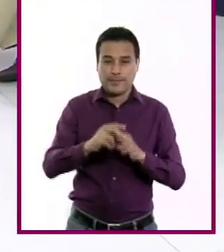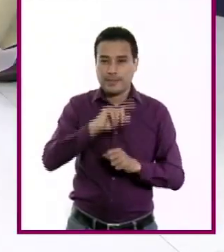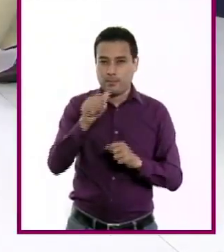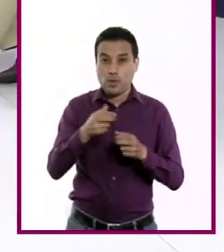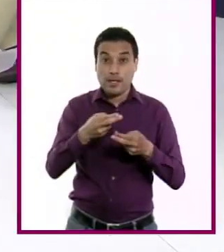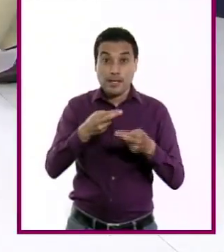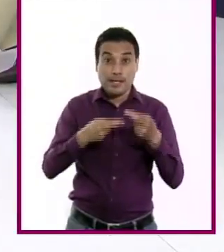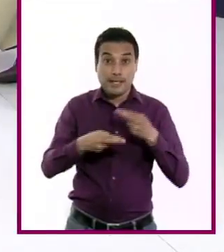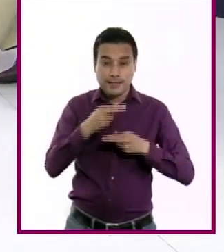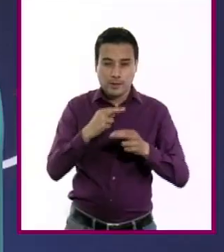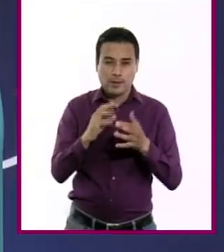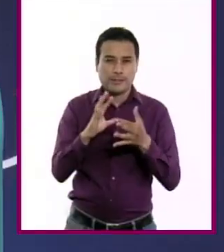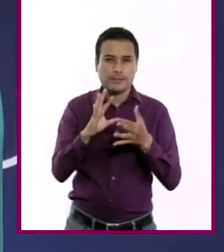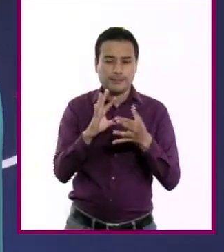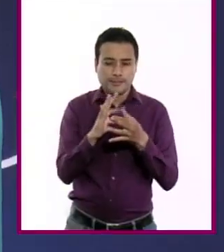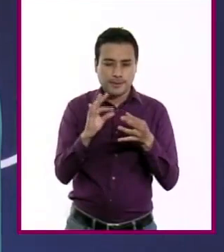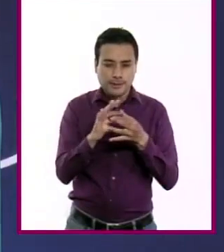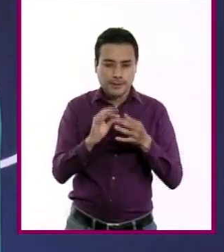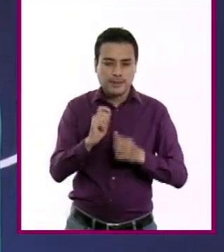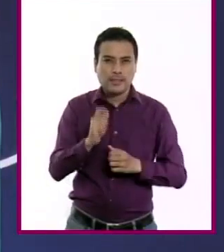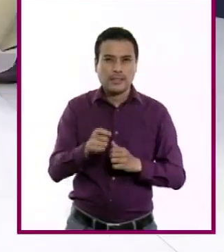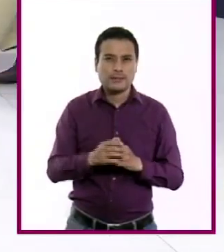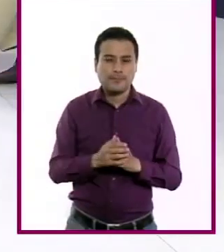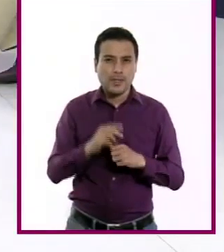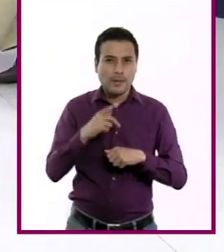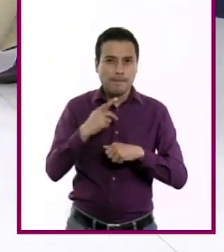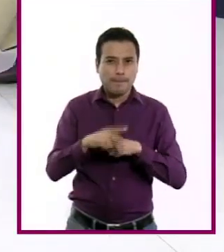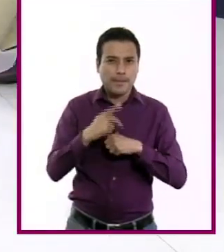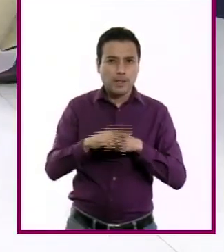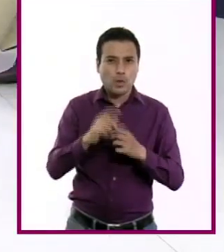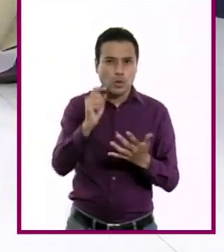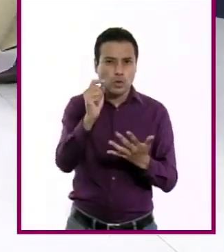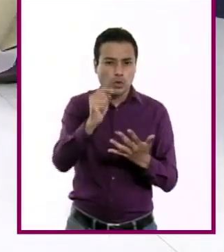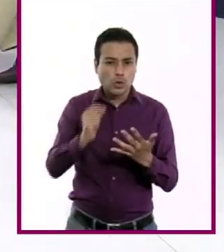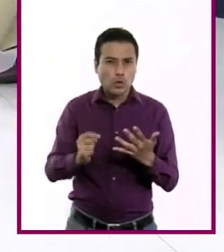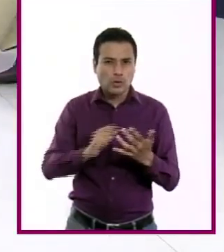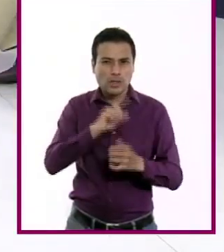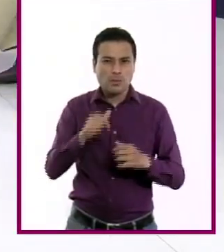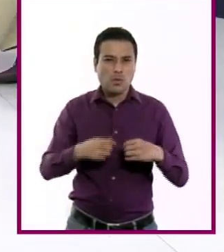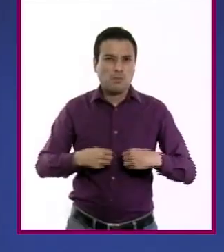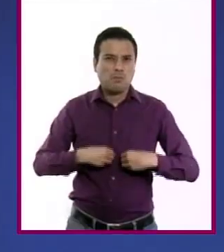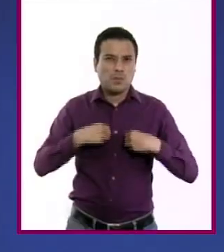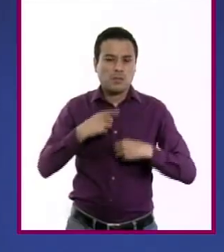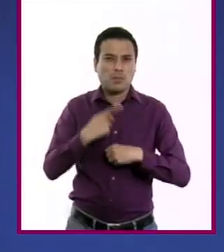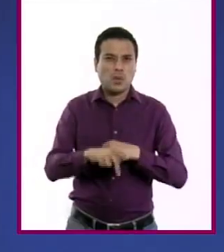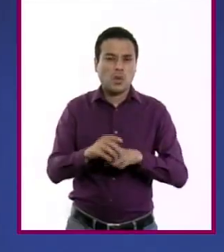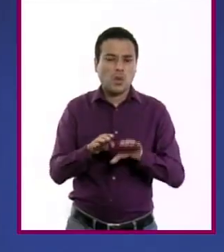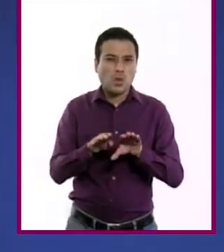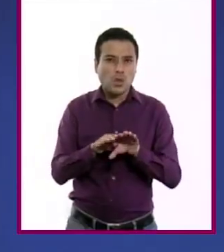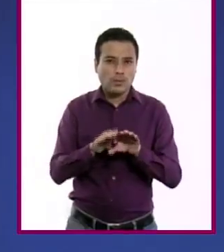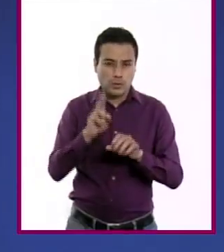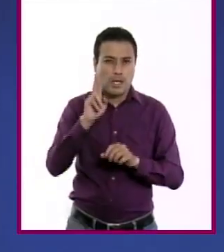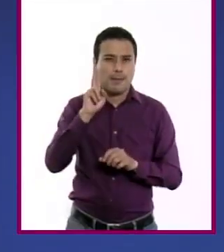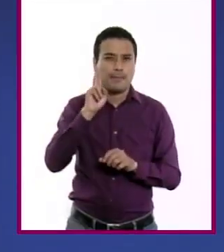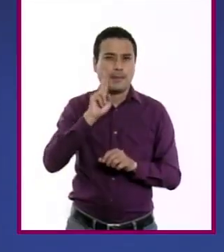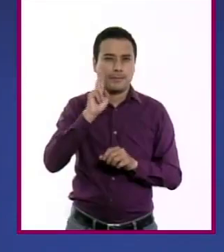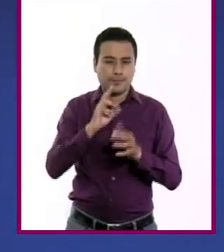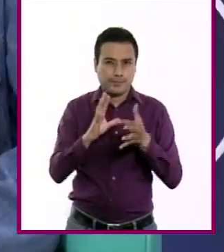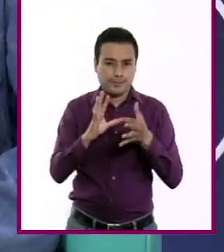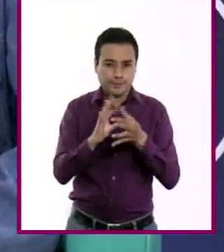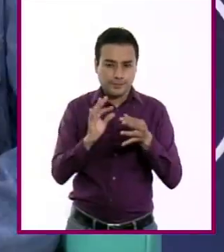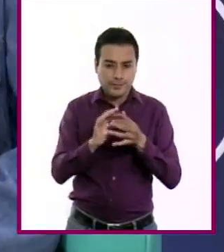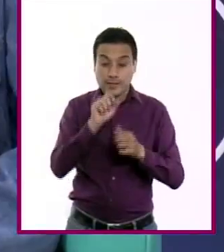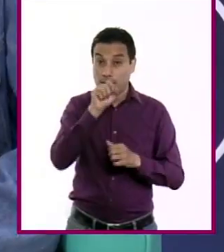al regresar hablaremos sobre cómo las amenazas informáticas afectan nuestra vida cotidiana, pero también nos perjudican